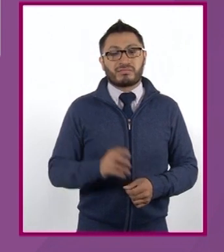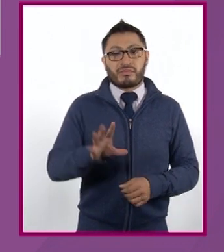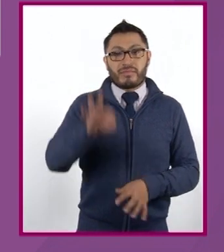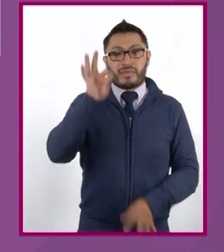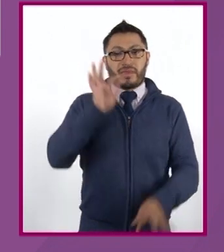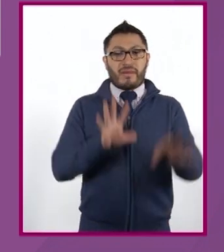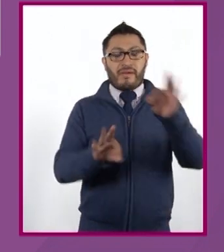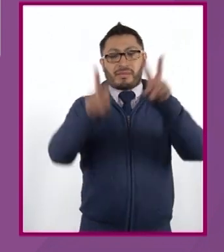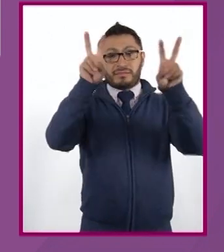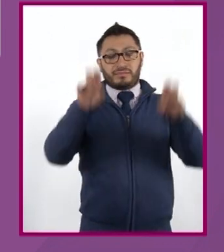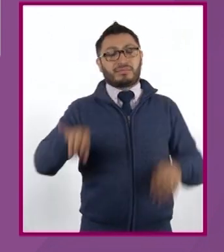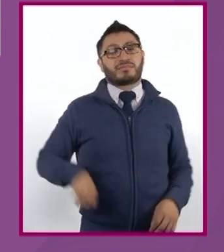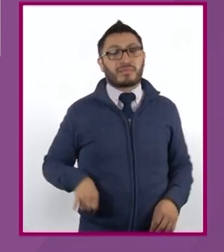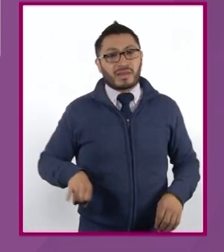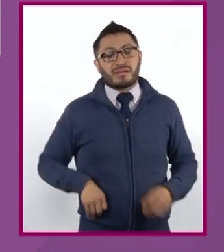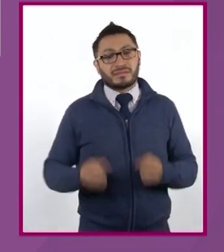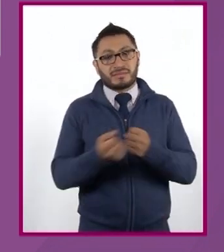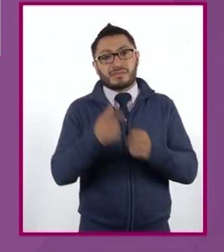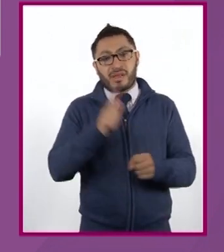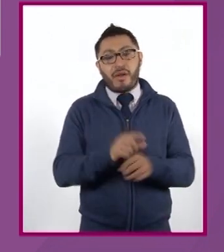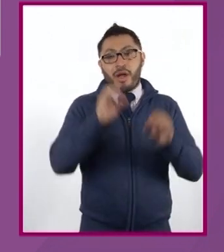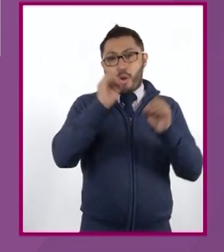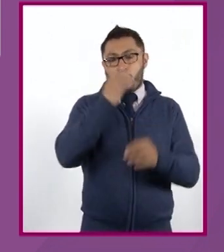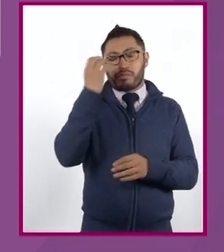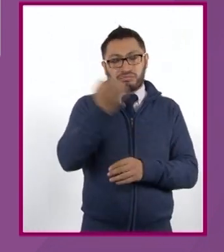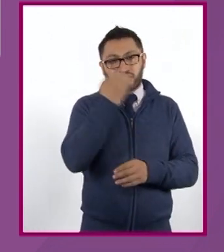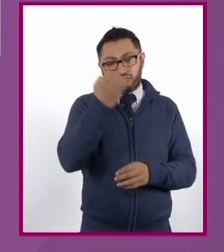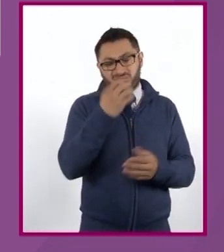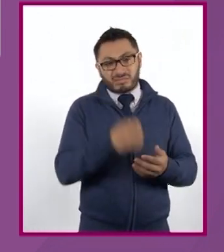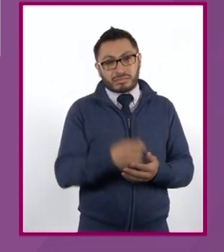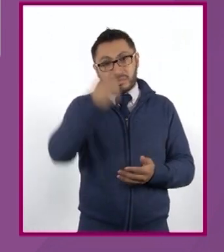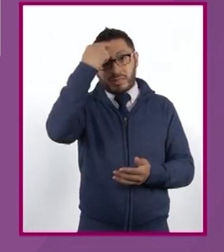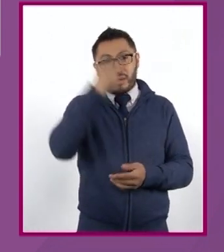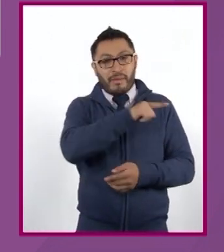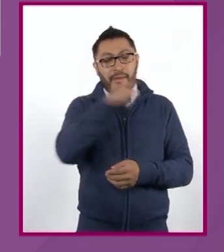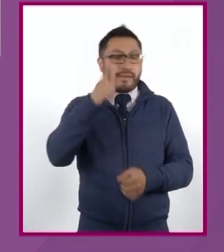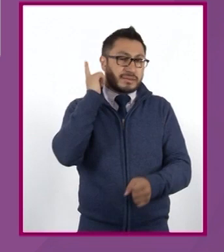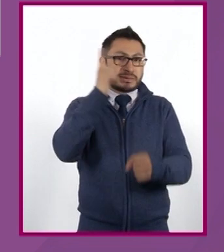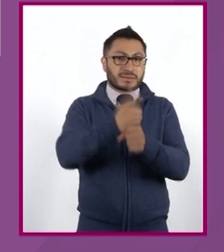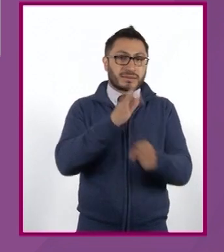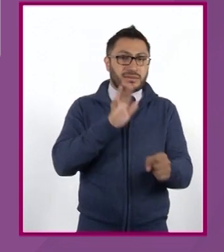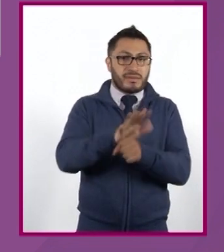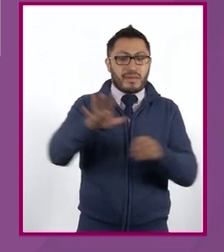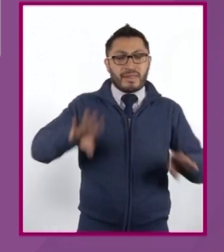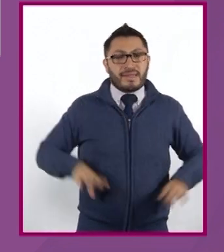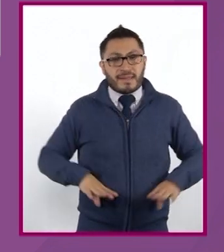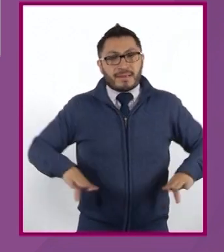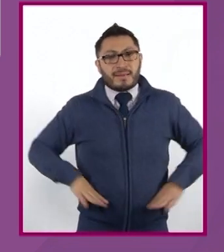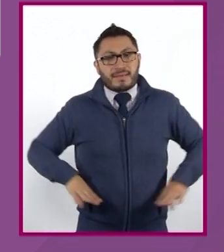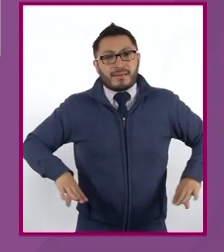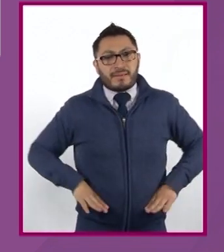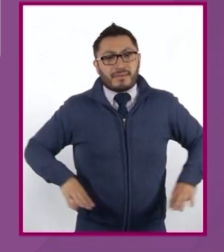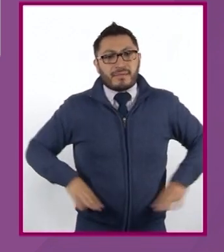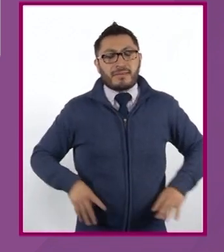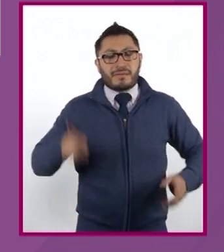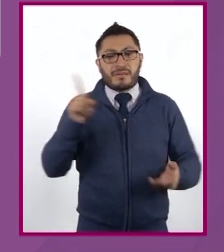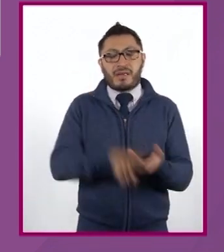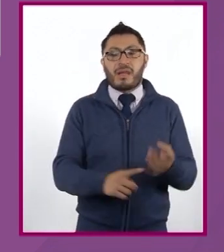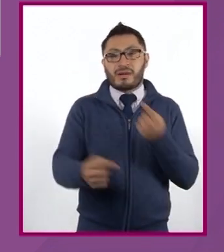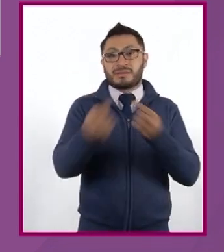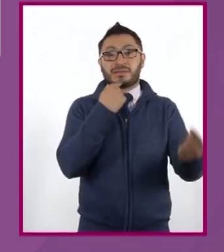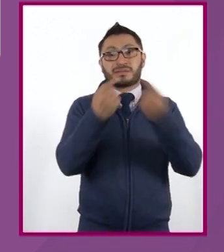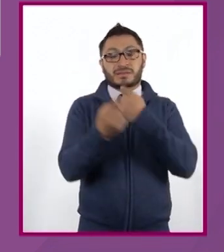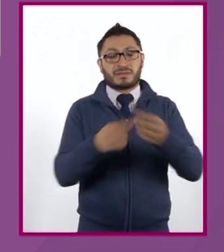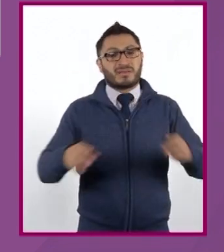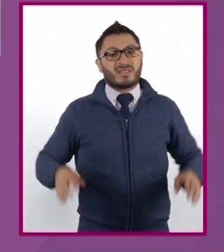Seleccionen temas de interés social o académico para que identifiquen las características de un diálogo